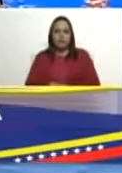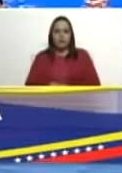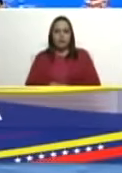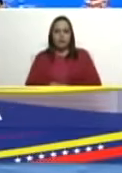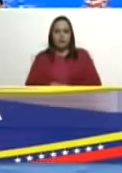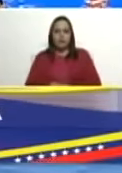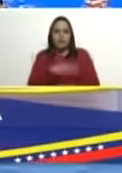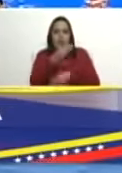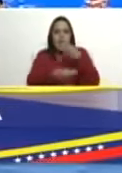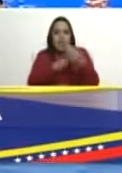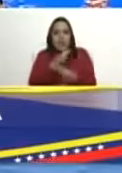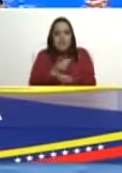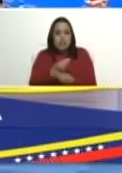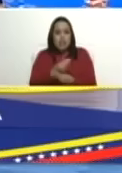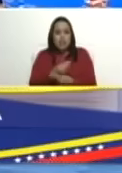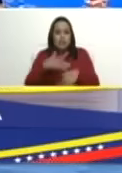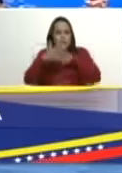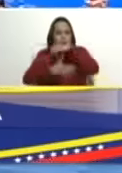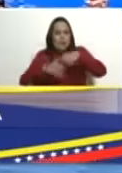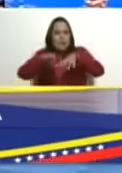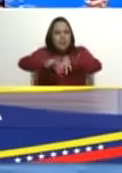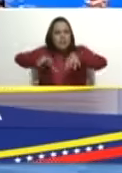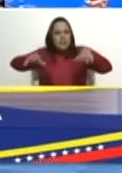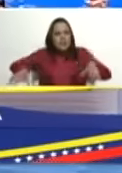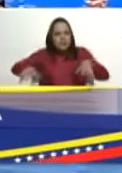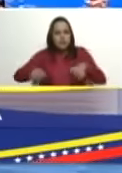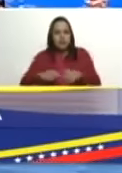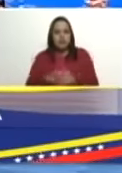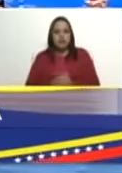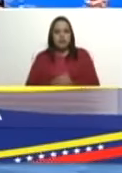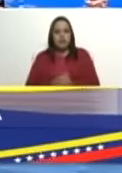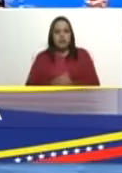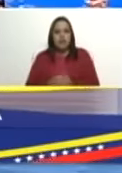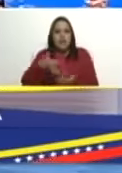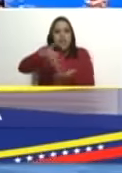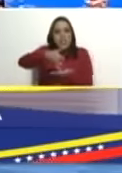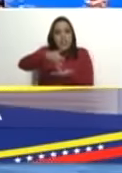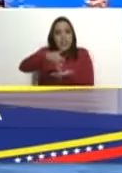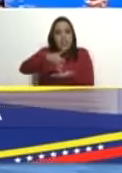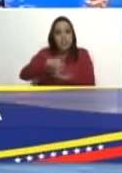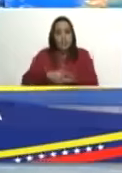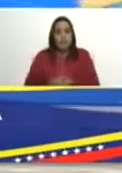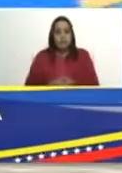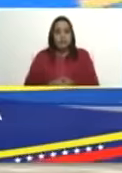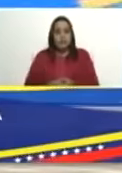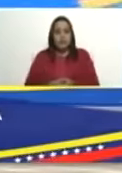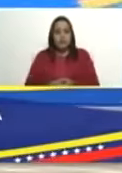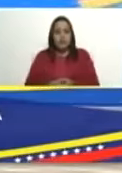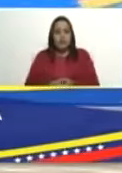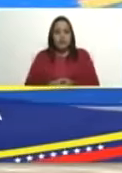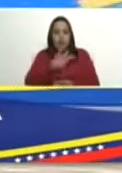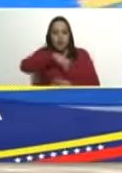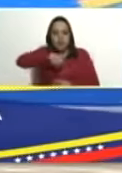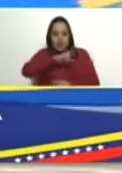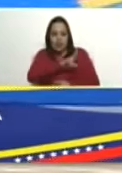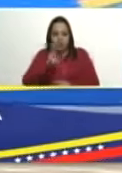y llevaron a un punto extremo de división y de debilidad a nuestra república,